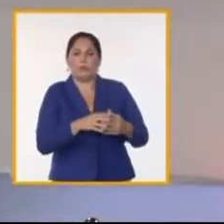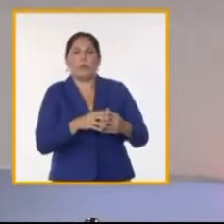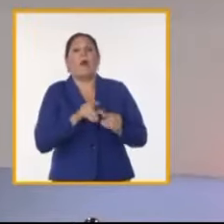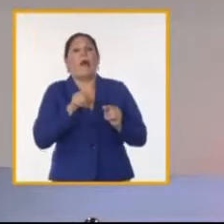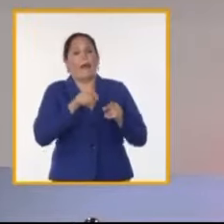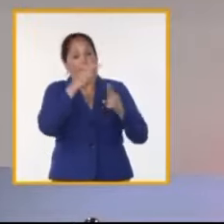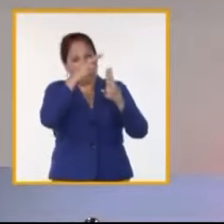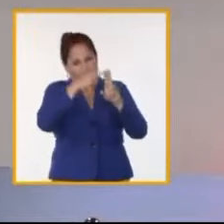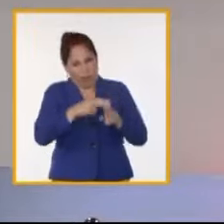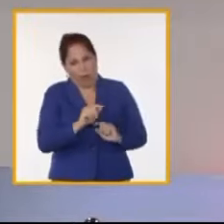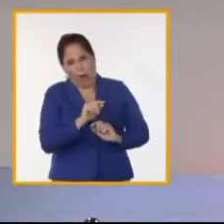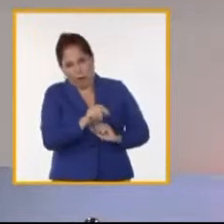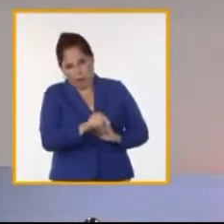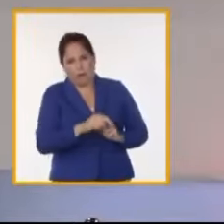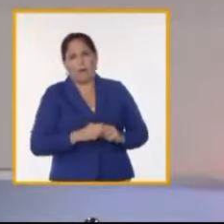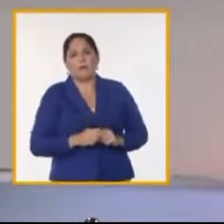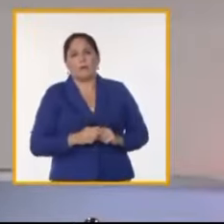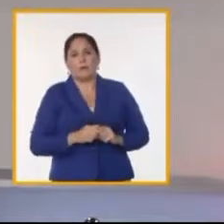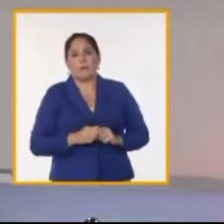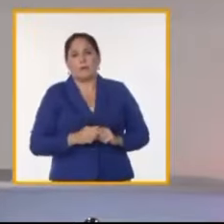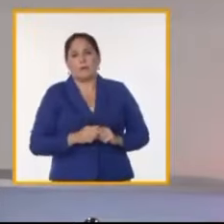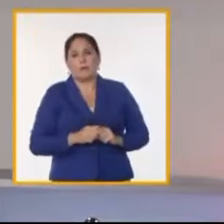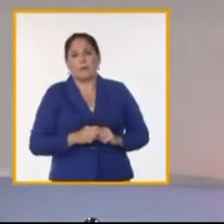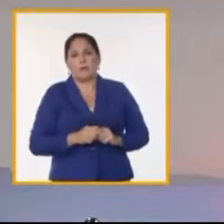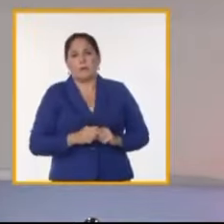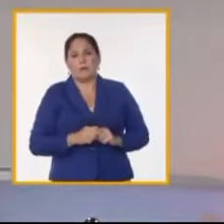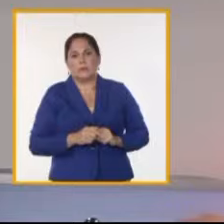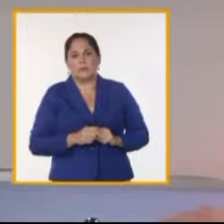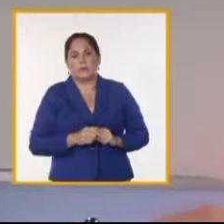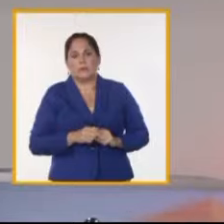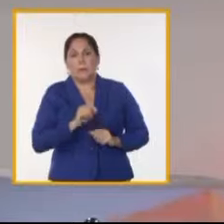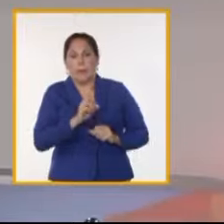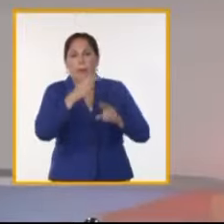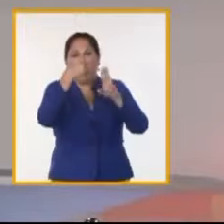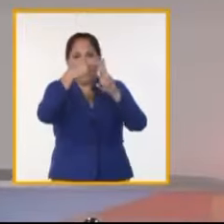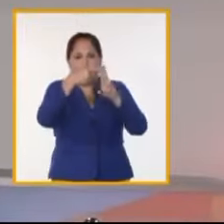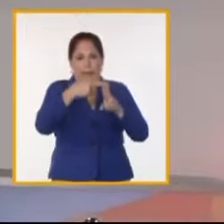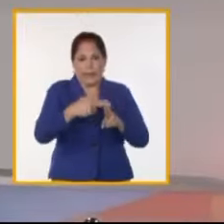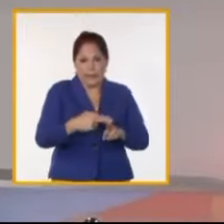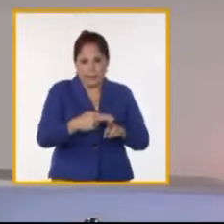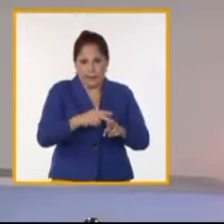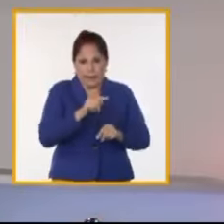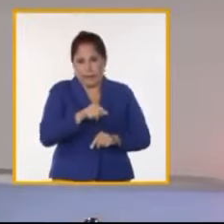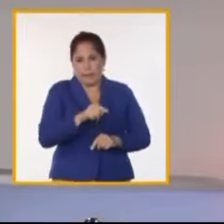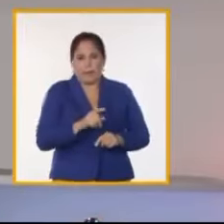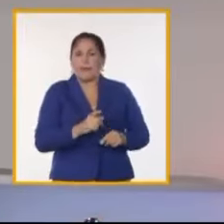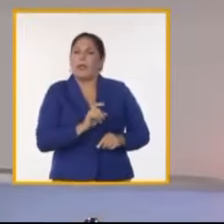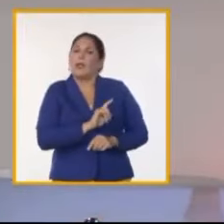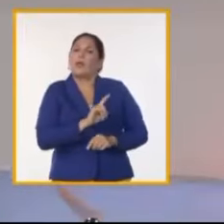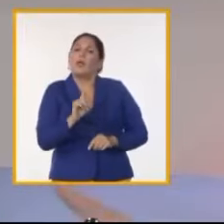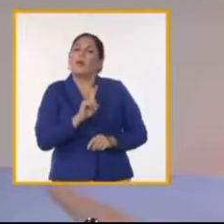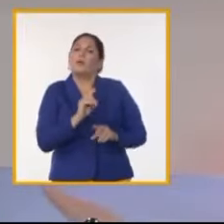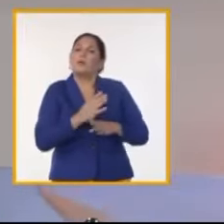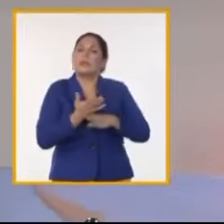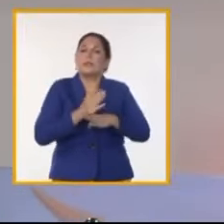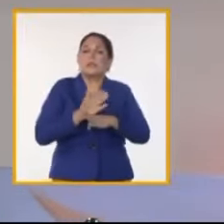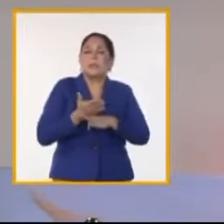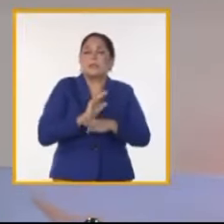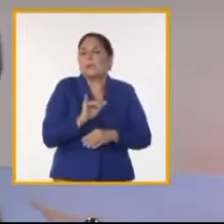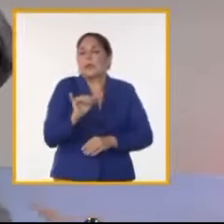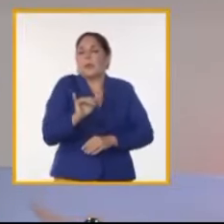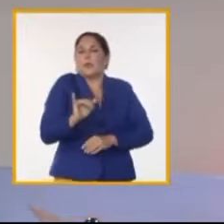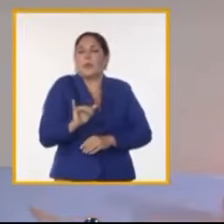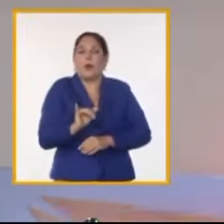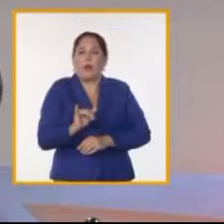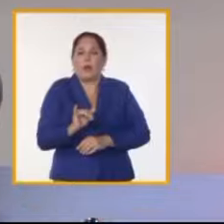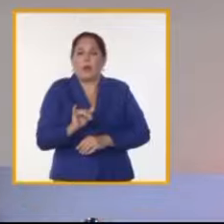estábamos allí y es de donde hemos sido retirado es una lista que no implica necesariamente ese